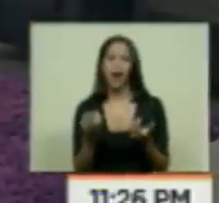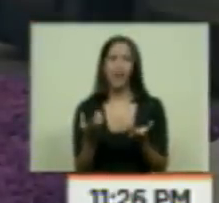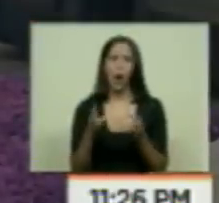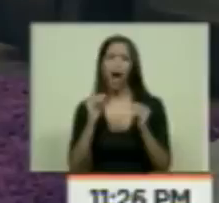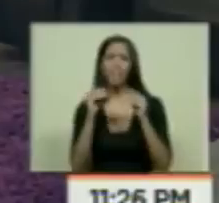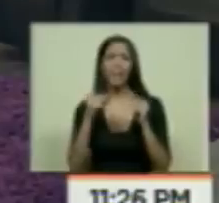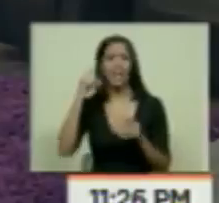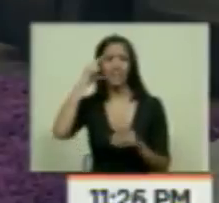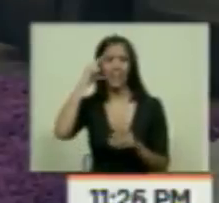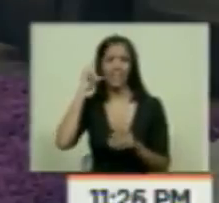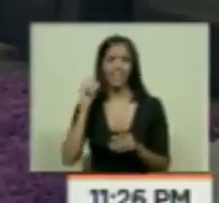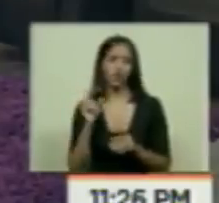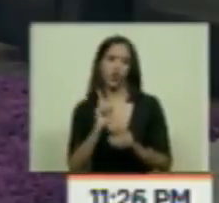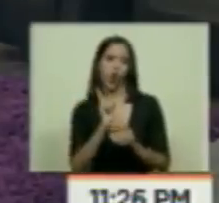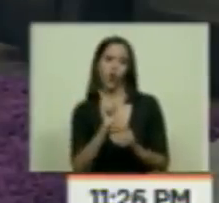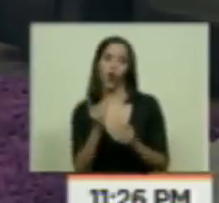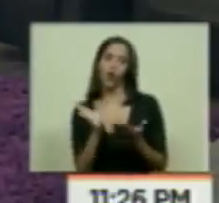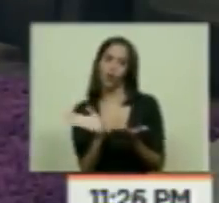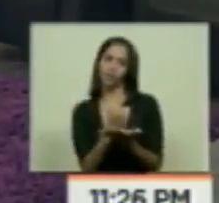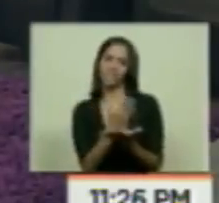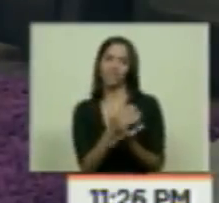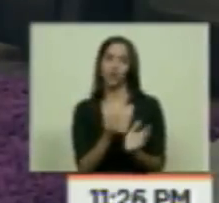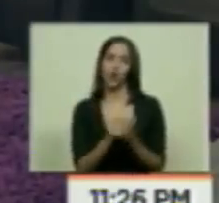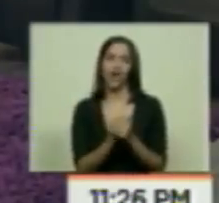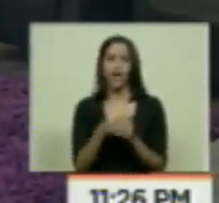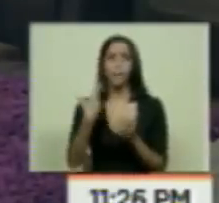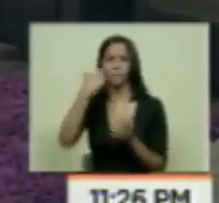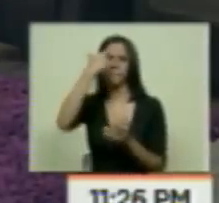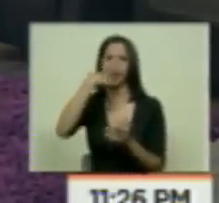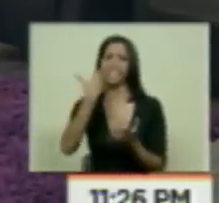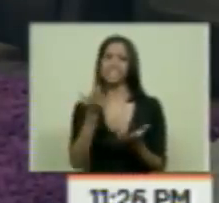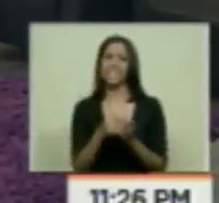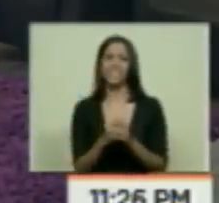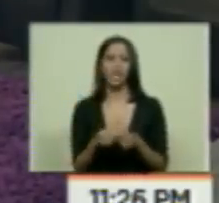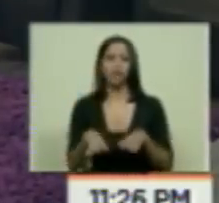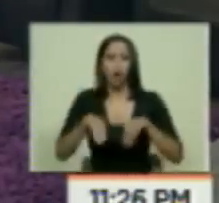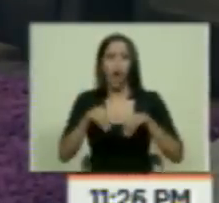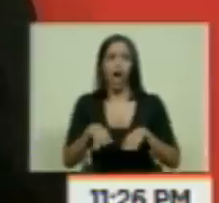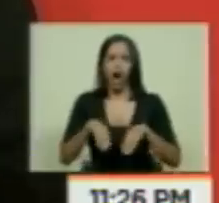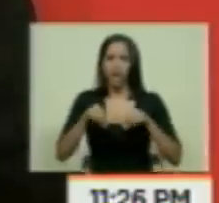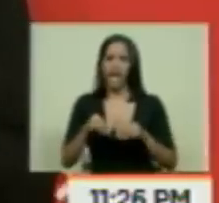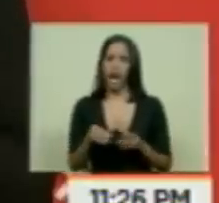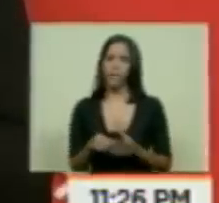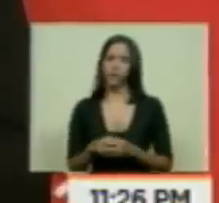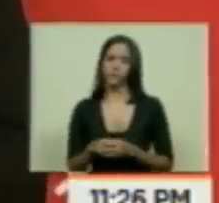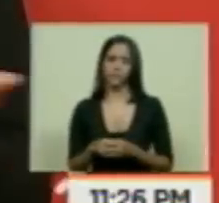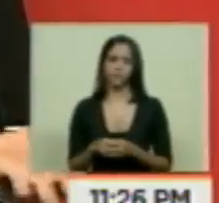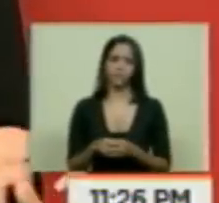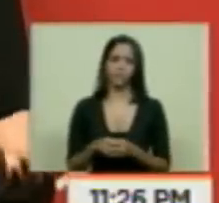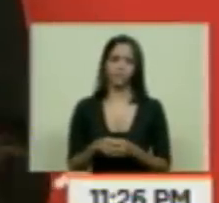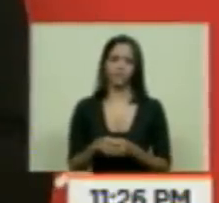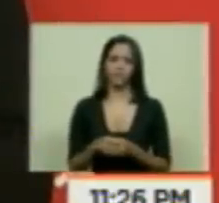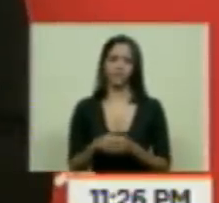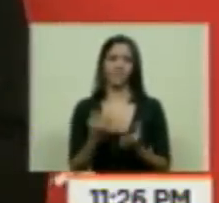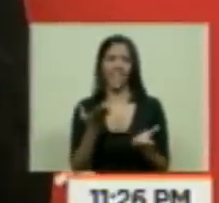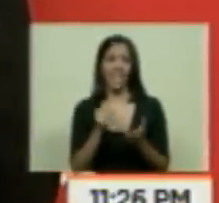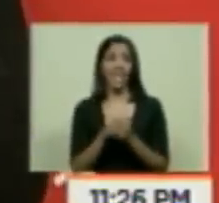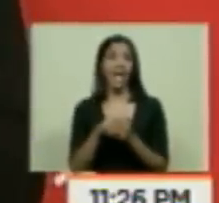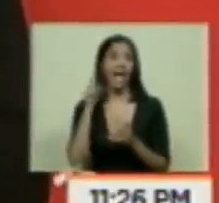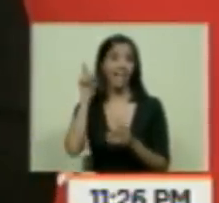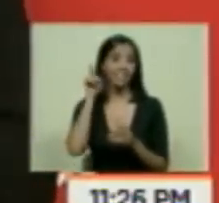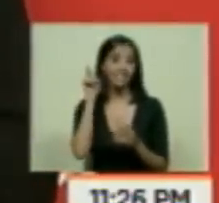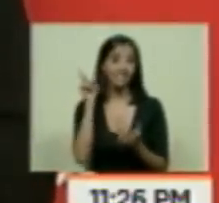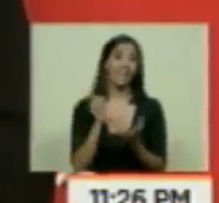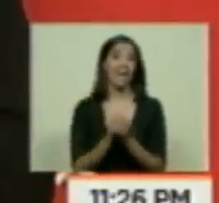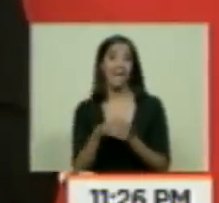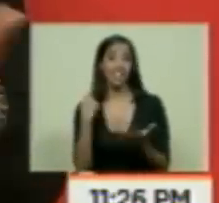No, eso es una cosa un poquito más seria porque estaba mimilazo, ¿no? Eso era cosa de verdad. ¿Monólogo de verdad? Claro, o sea, el departamento del tesoro allá, que son burda